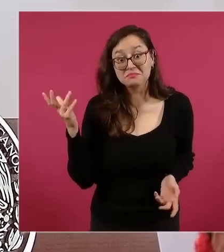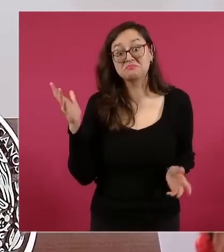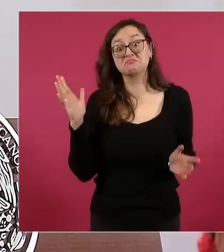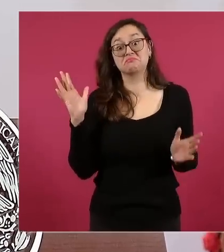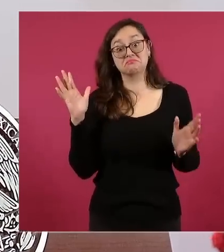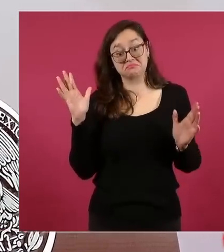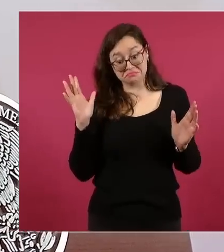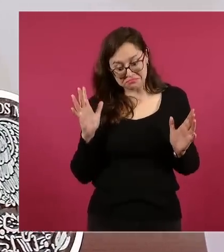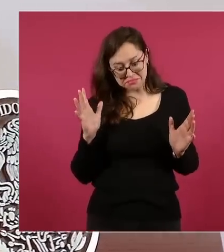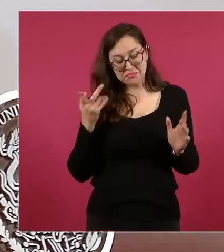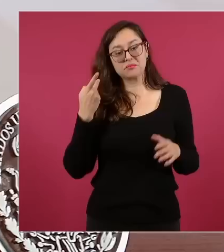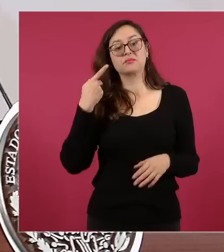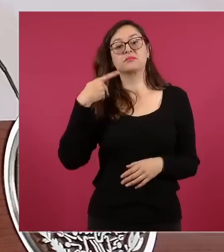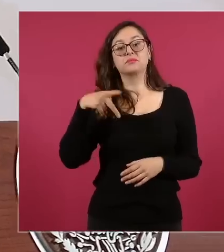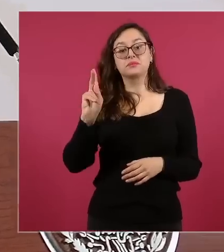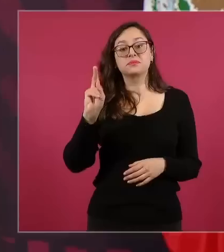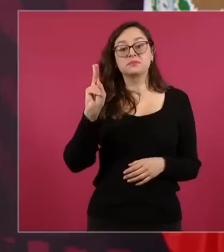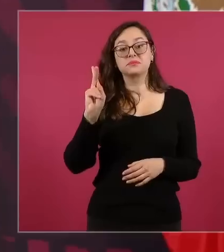es